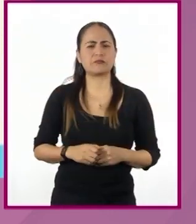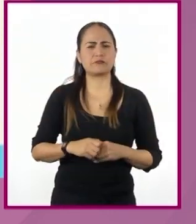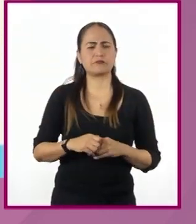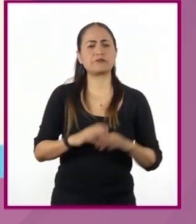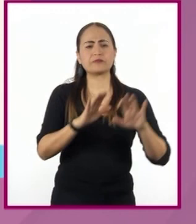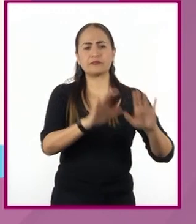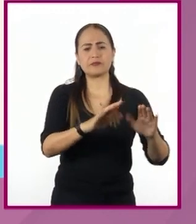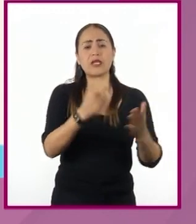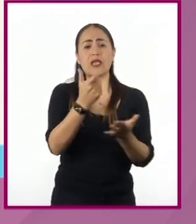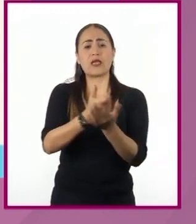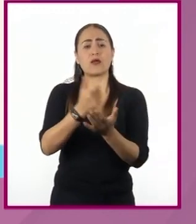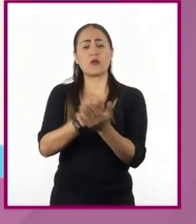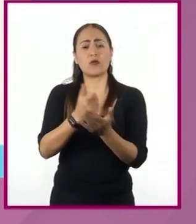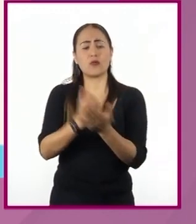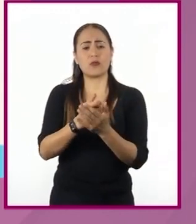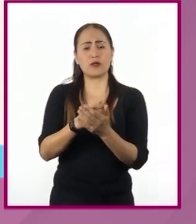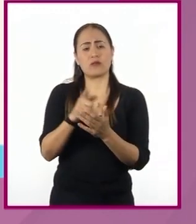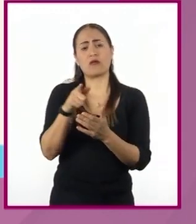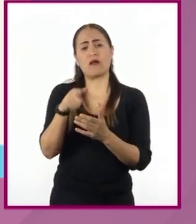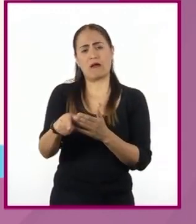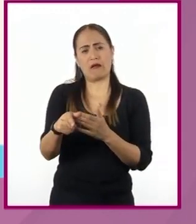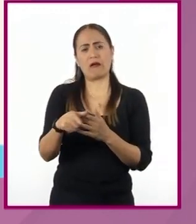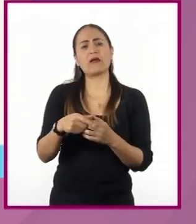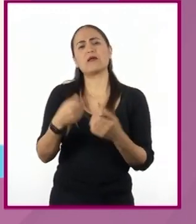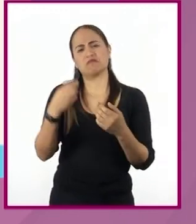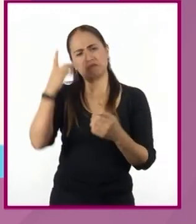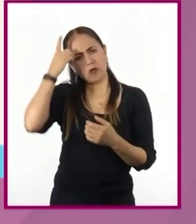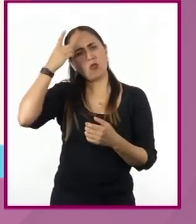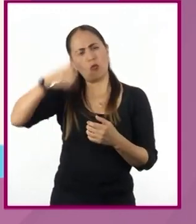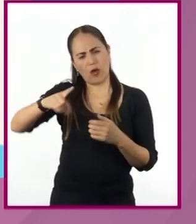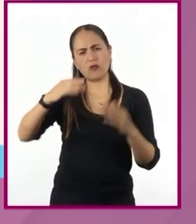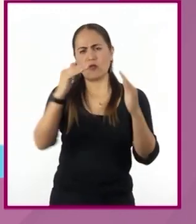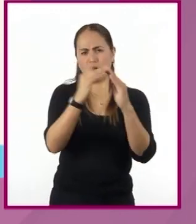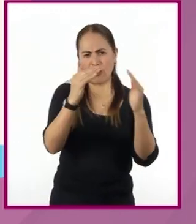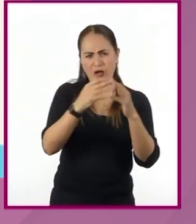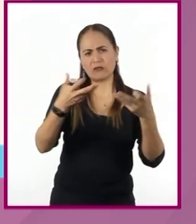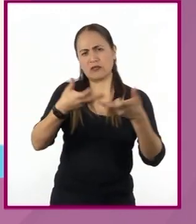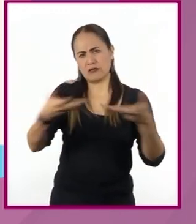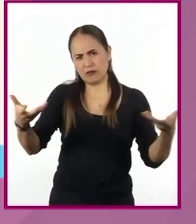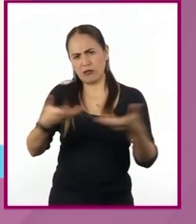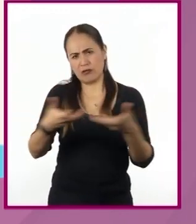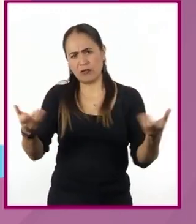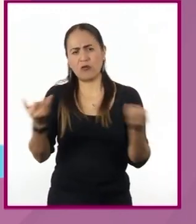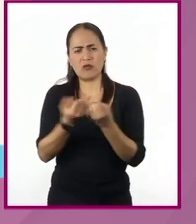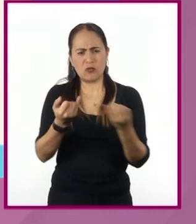económico, el liberalismo defendía el derecho a la propiedad privada y a